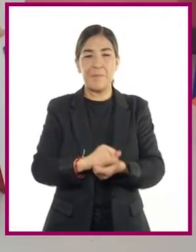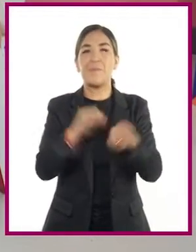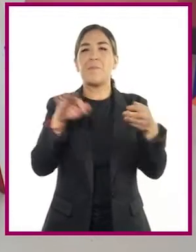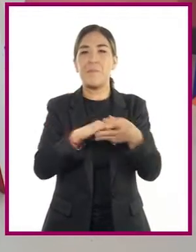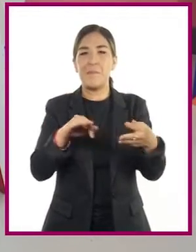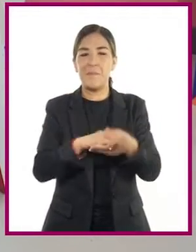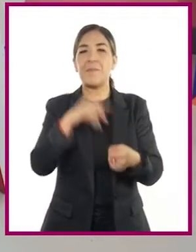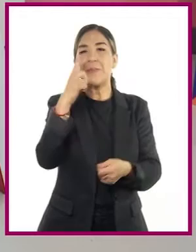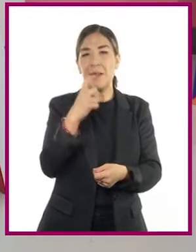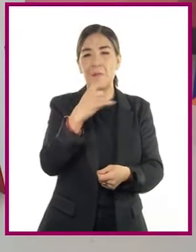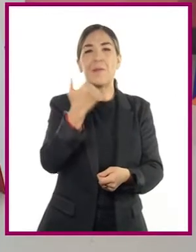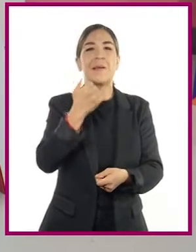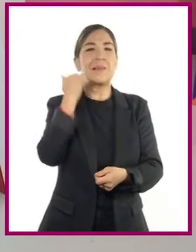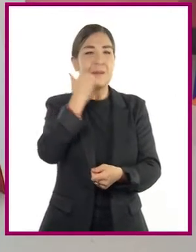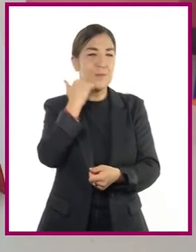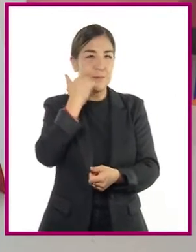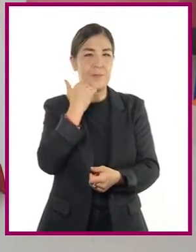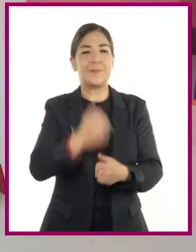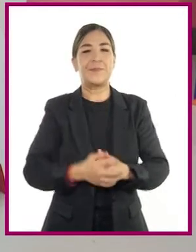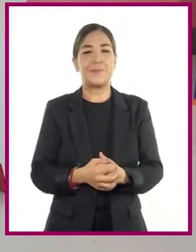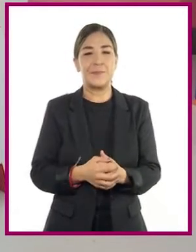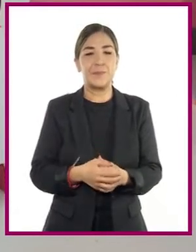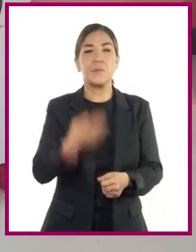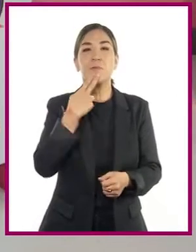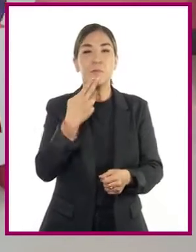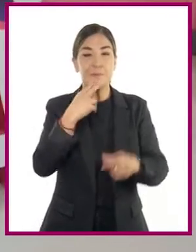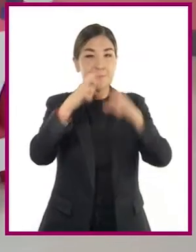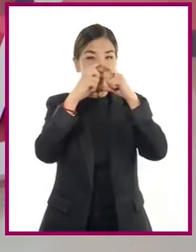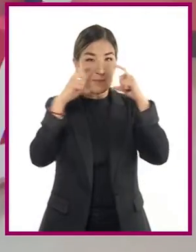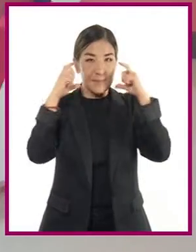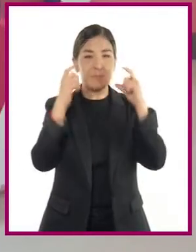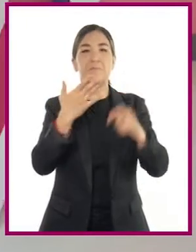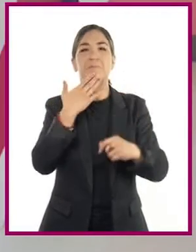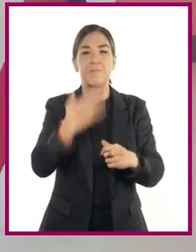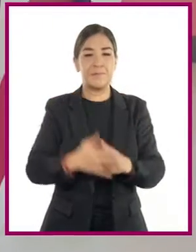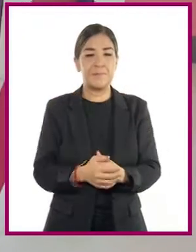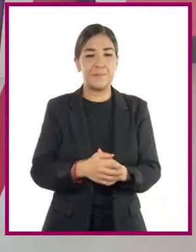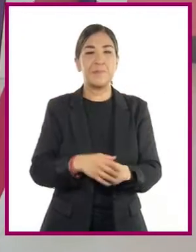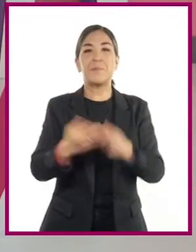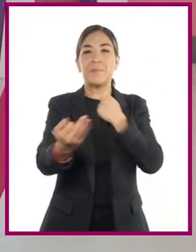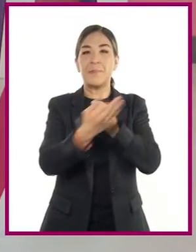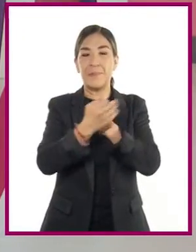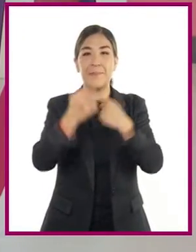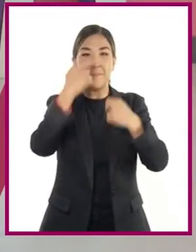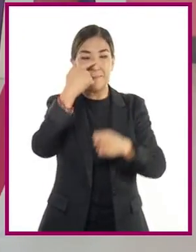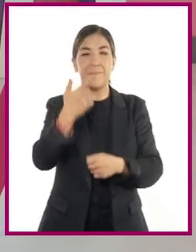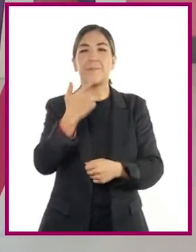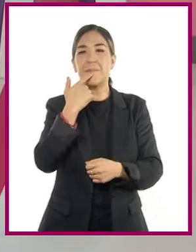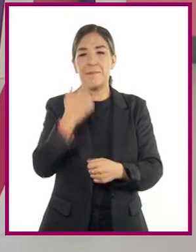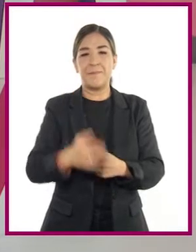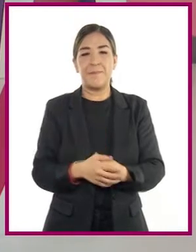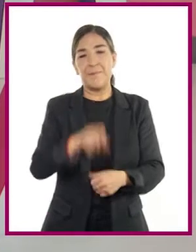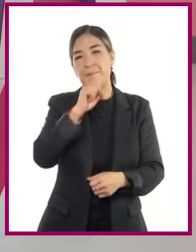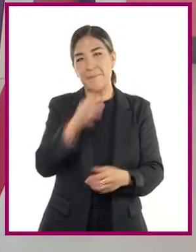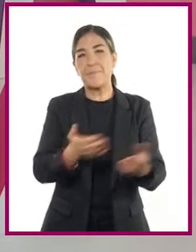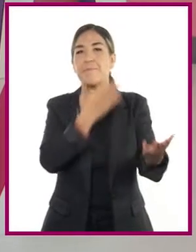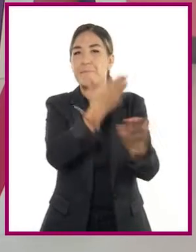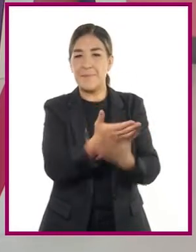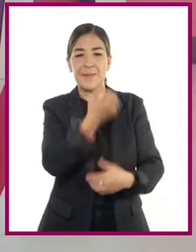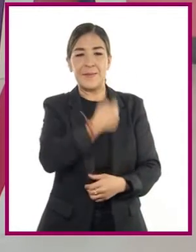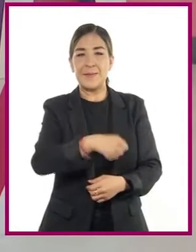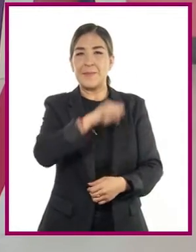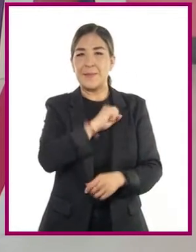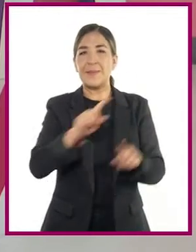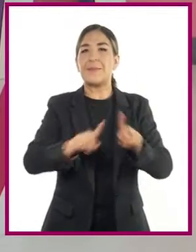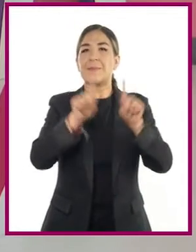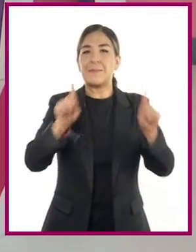manos con agua y abundante jabón, usando el cubrebocas adecuadamente de forma que proteja nariz y boca, y guardar y pedir la sana